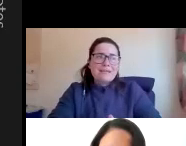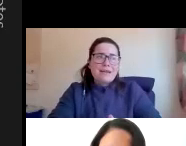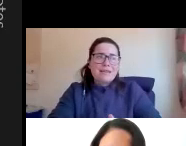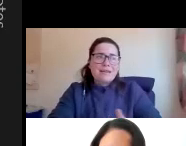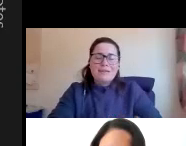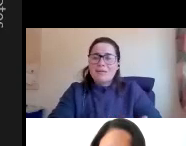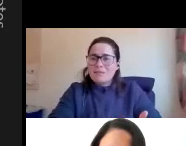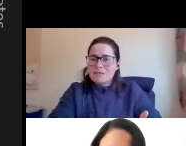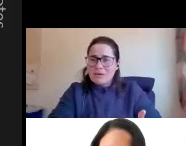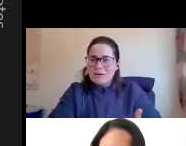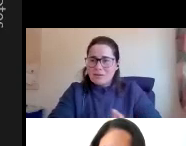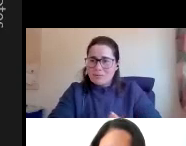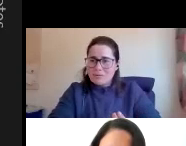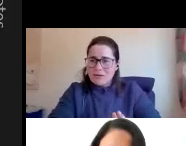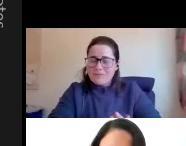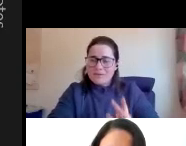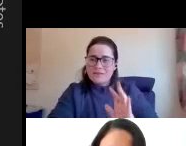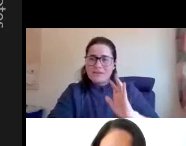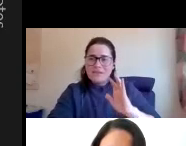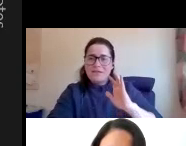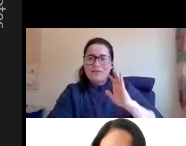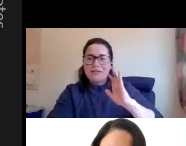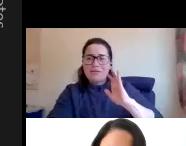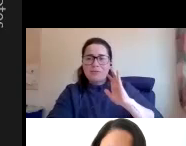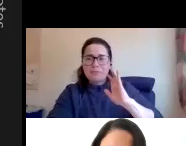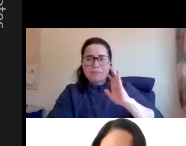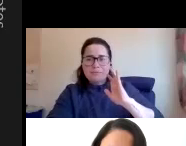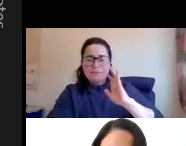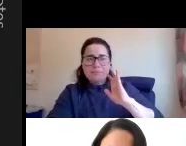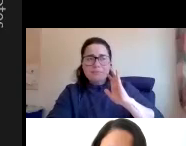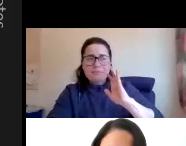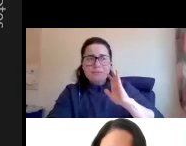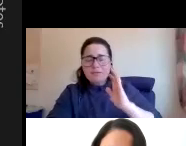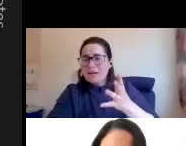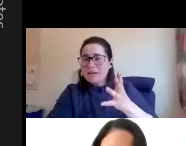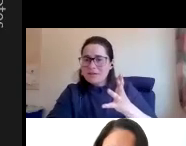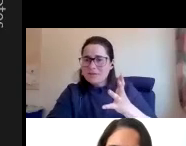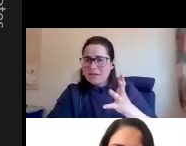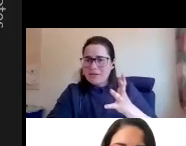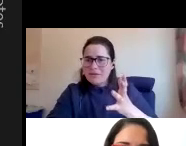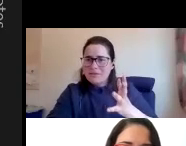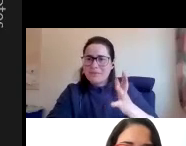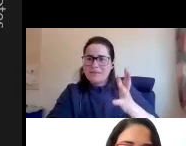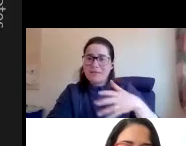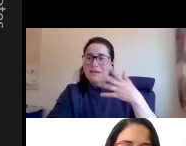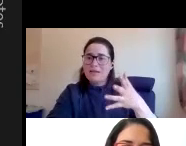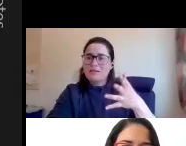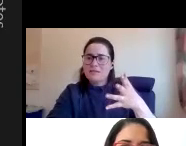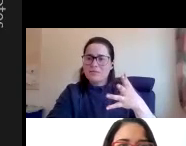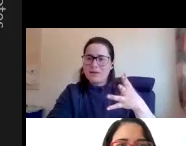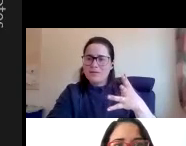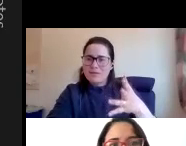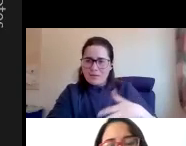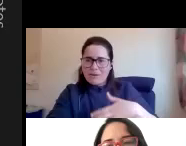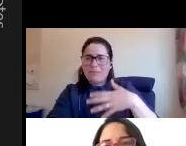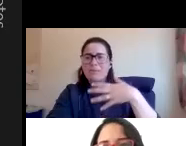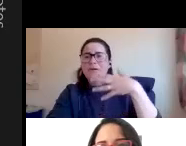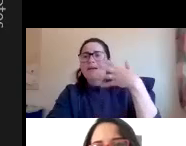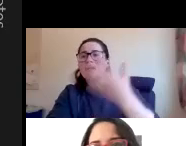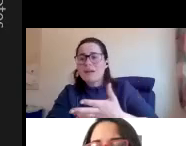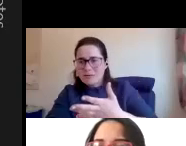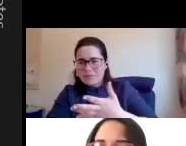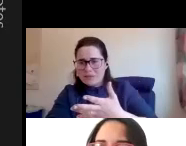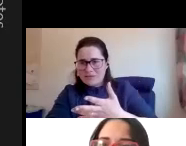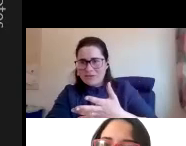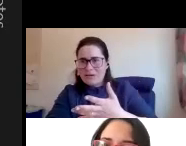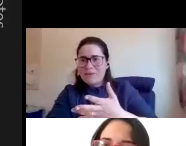es que a través del Ministerio de Agricultura están llevando técnicos agrícolas para hacer análisis de suelos, para poder